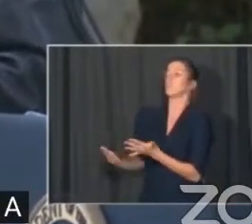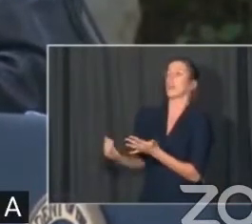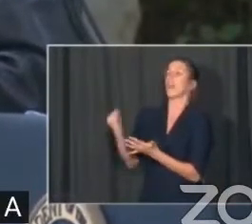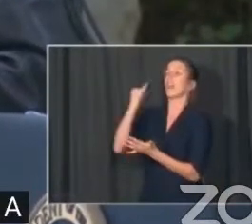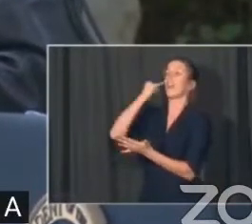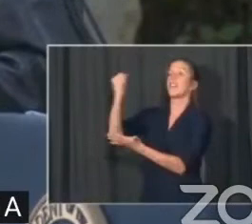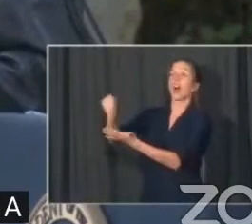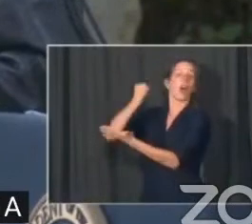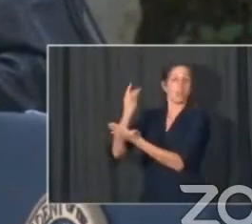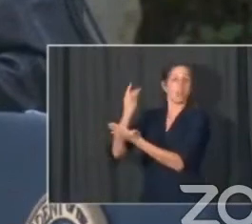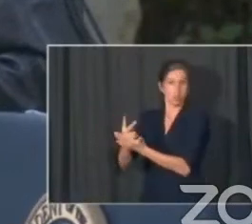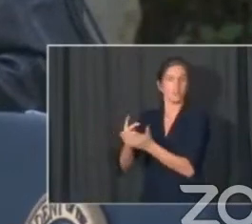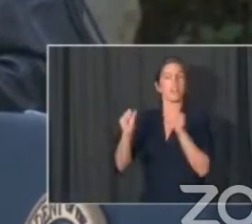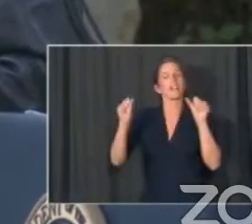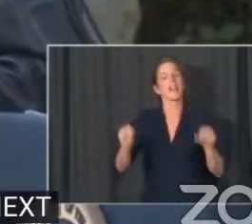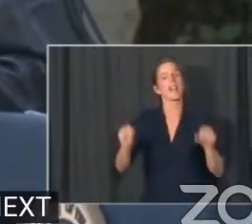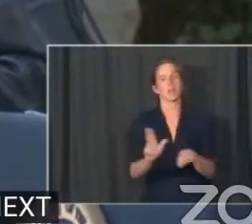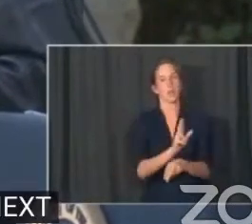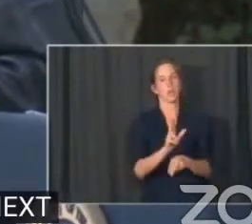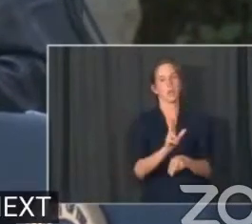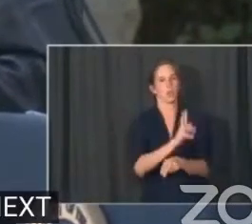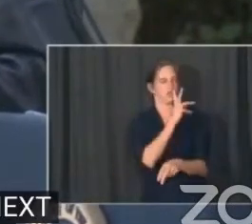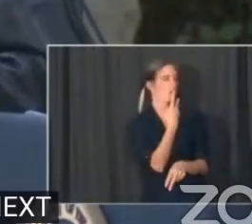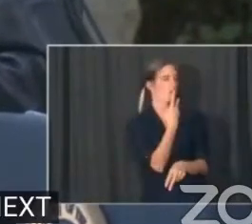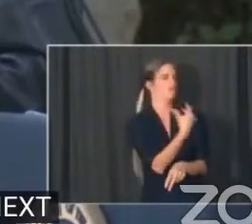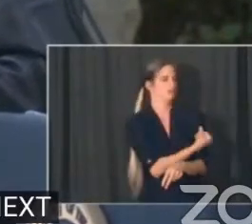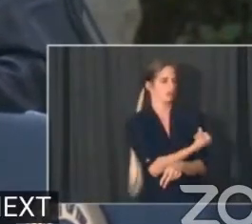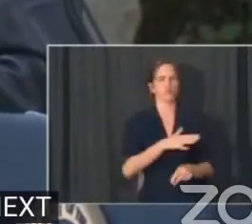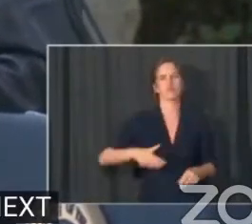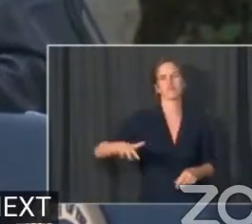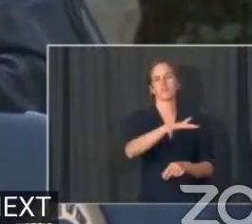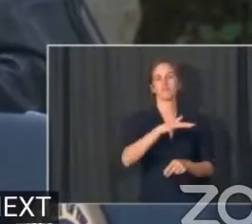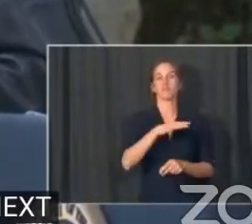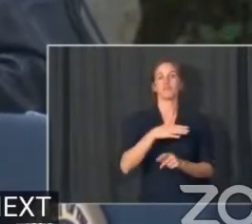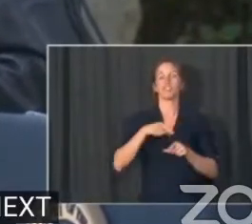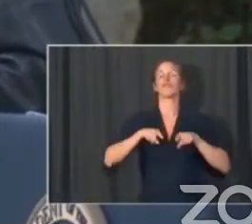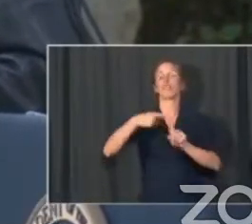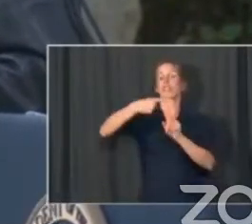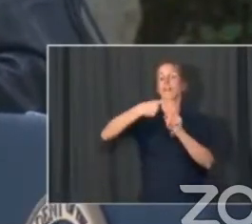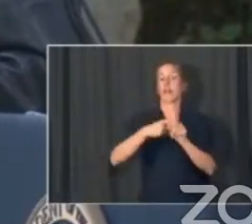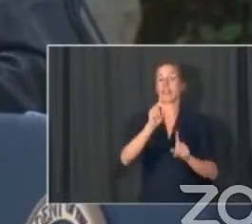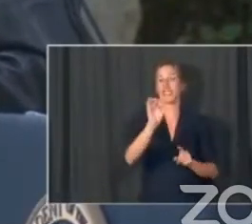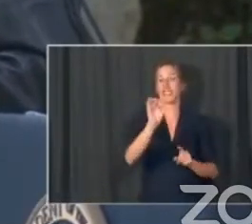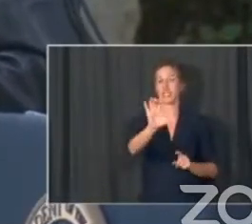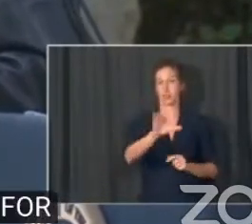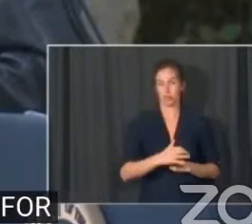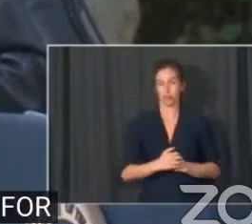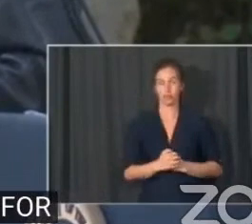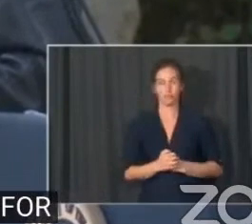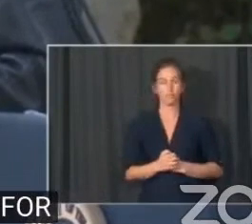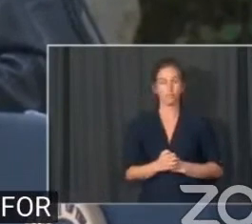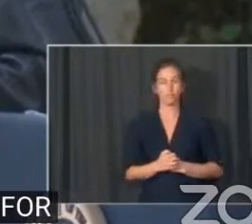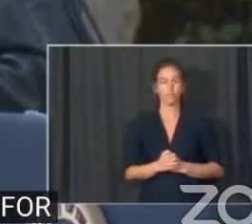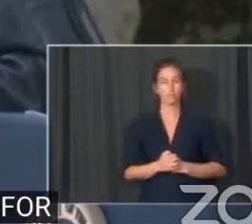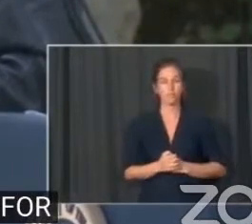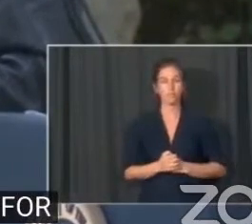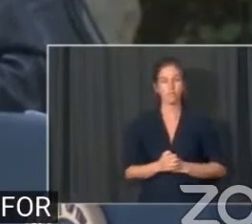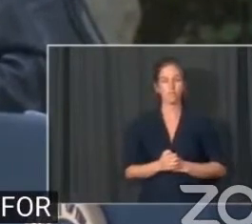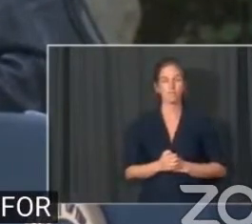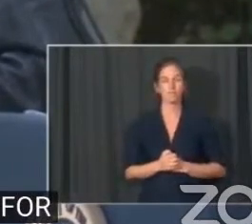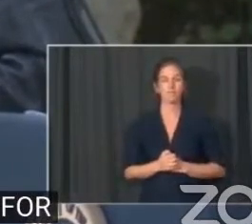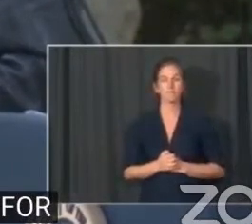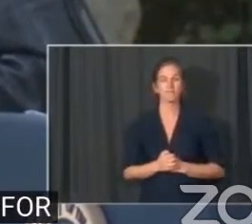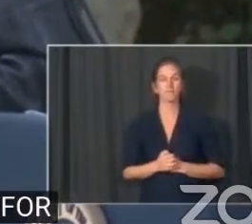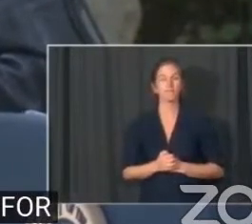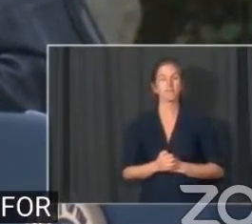Y los archivos con la FDA nos están dando la autorización dentro de las próximas semanas para